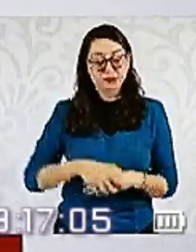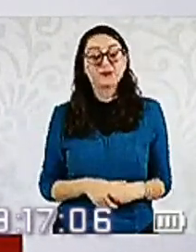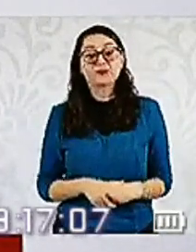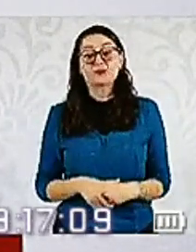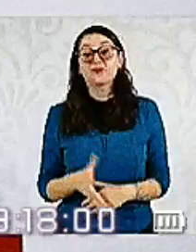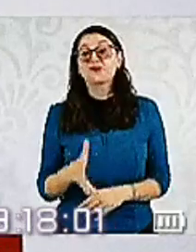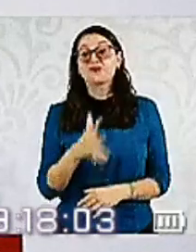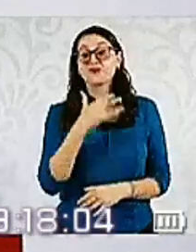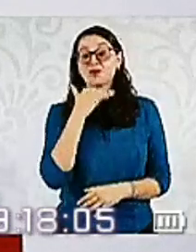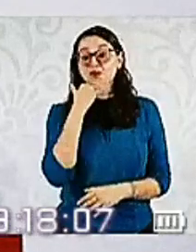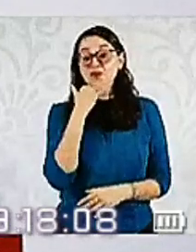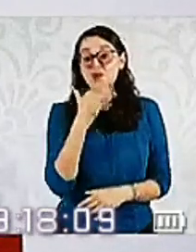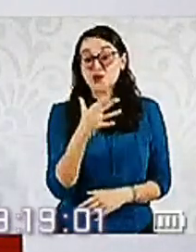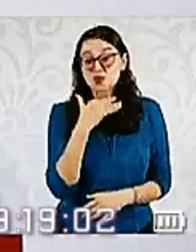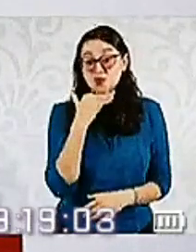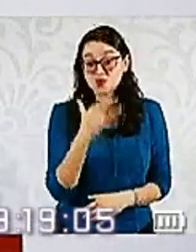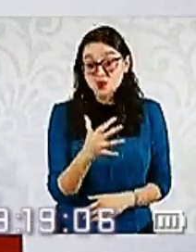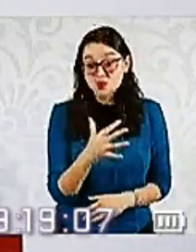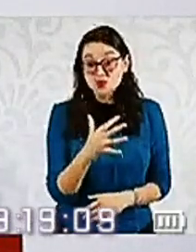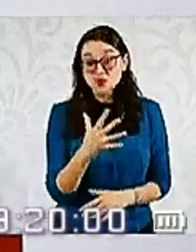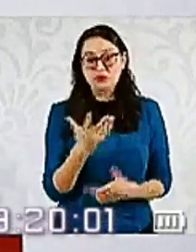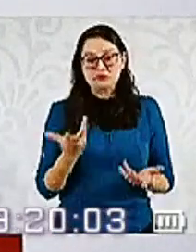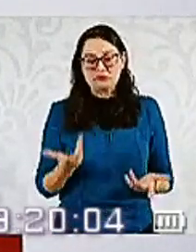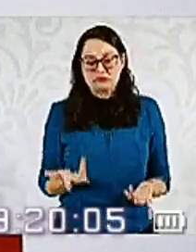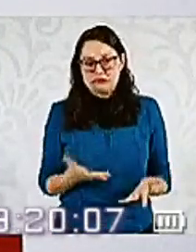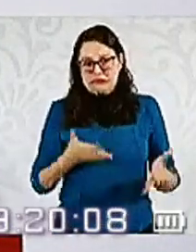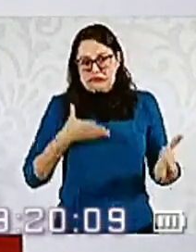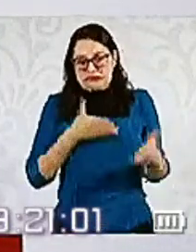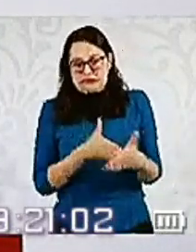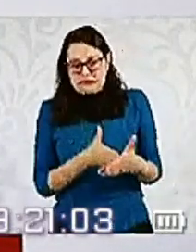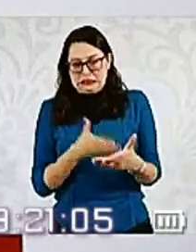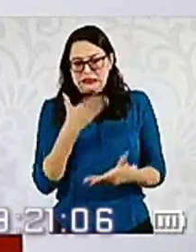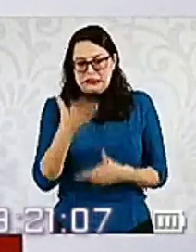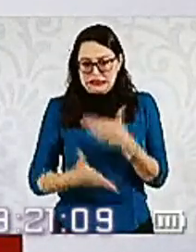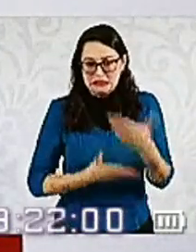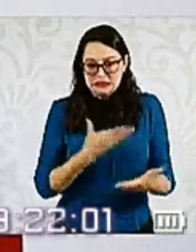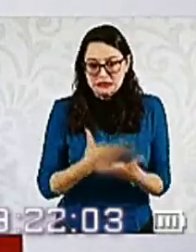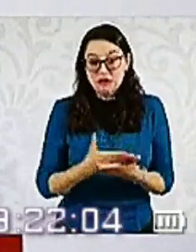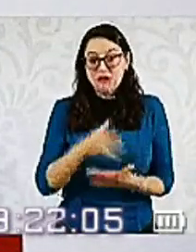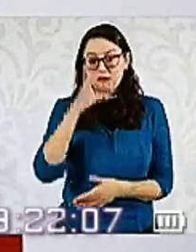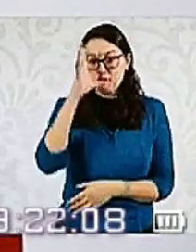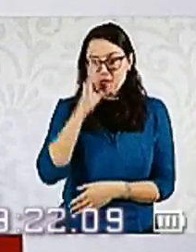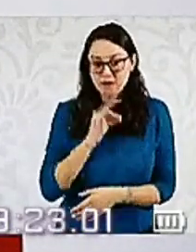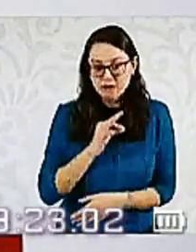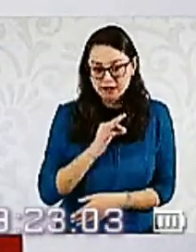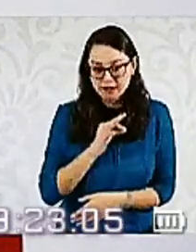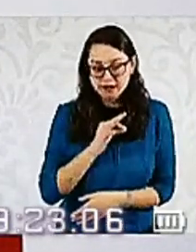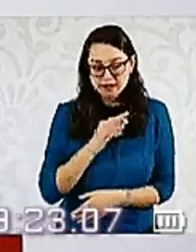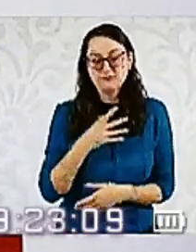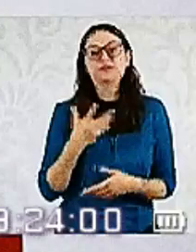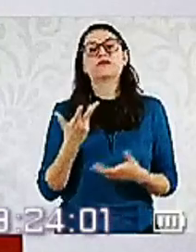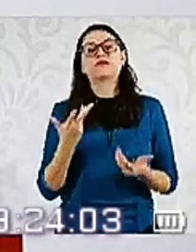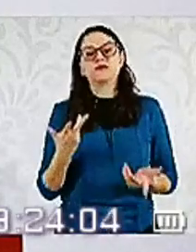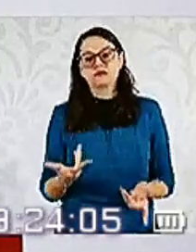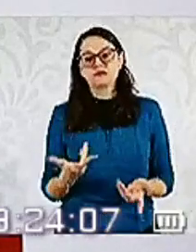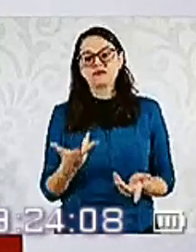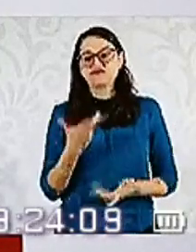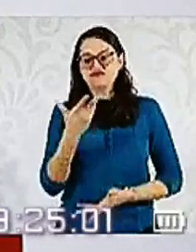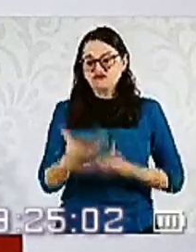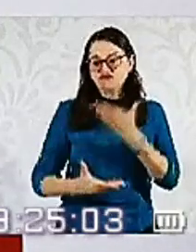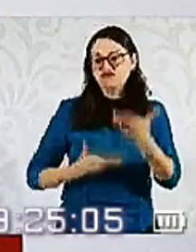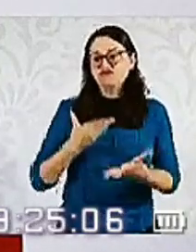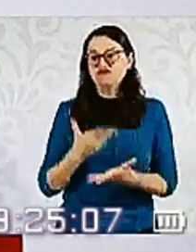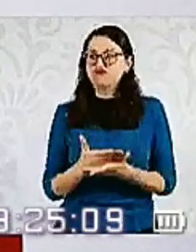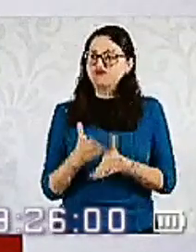limitar el acceso a los servicios públicos, ¿no? Cuando se imparten o se prestan los servicios con